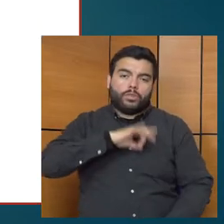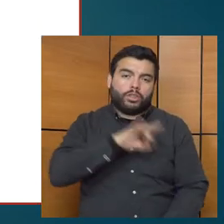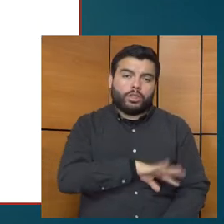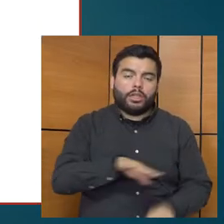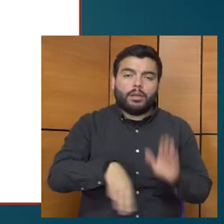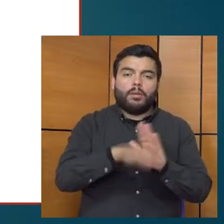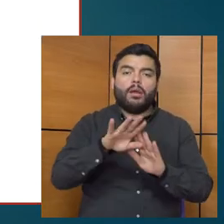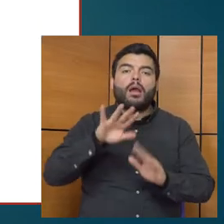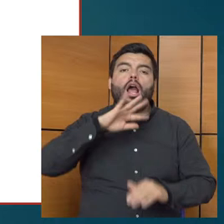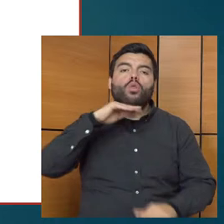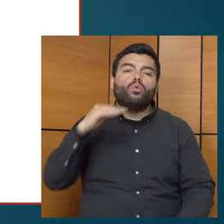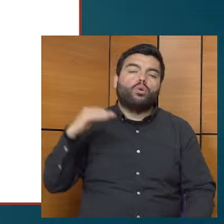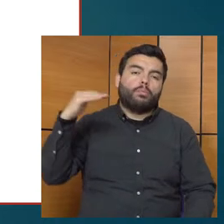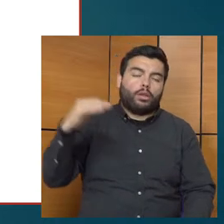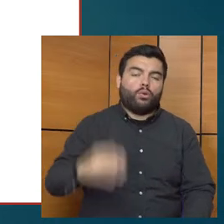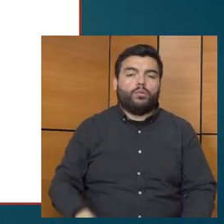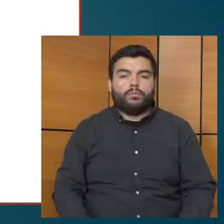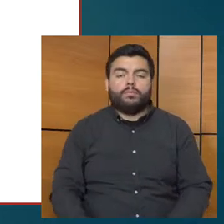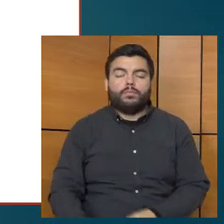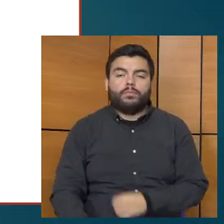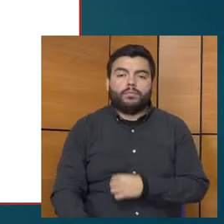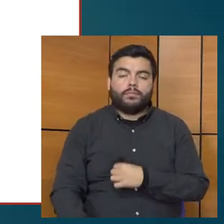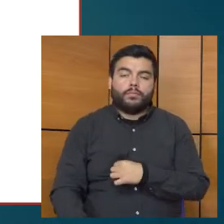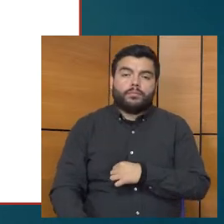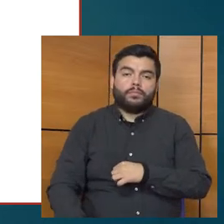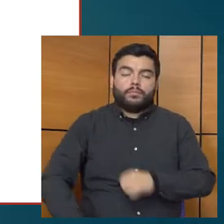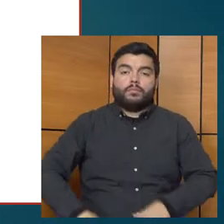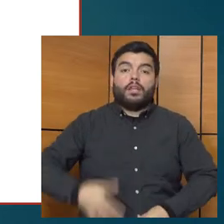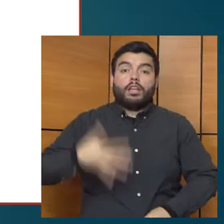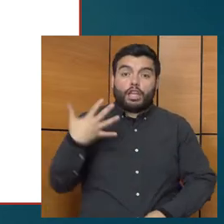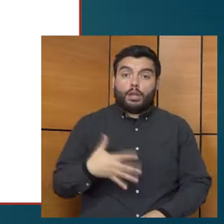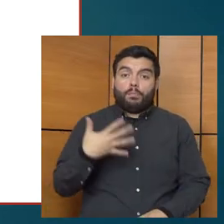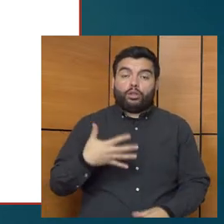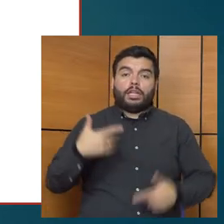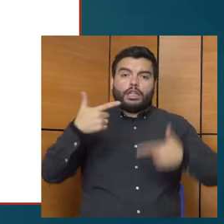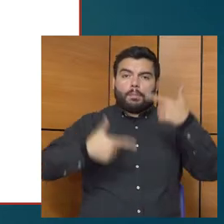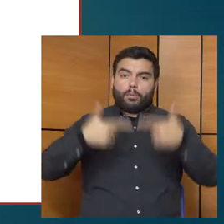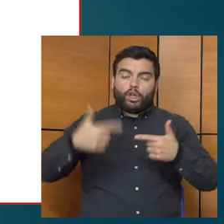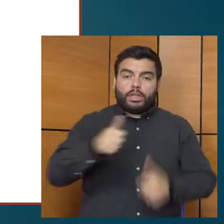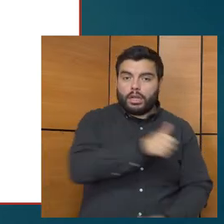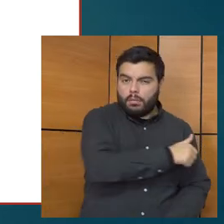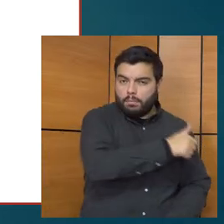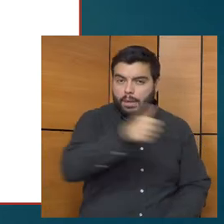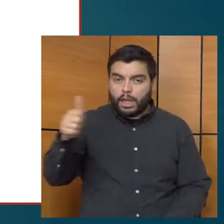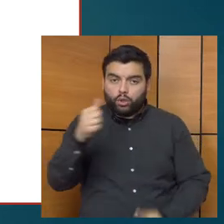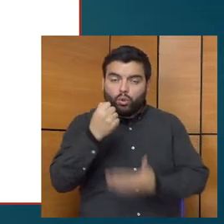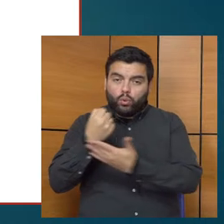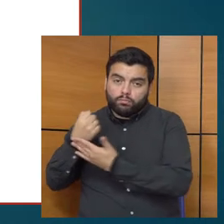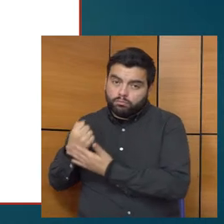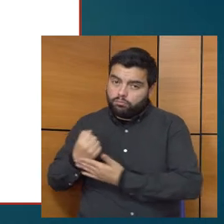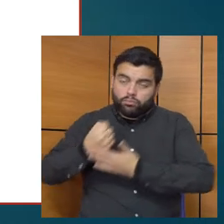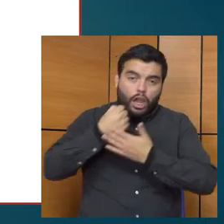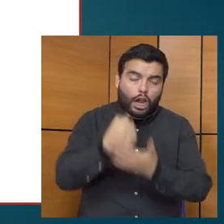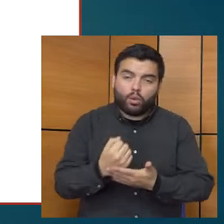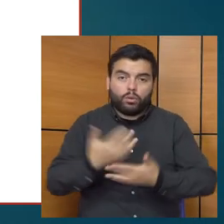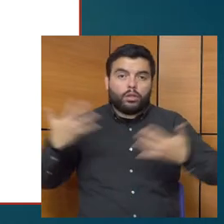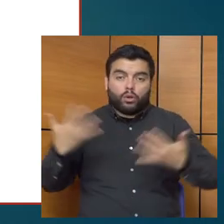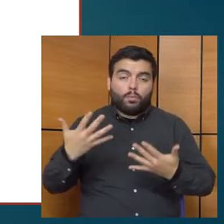Bien, también es importante pues generar políticas públicas diferenciadas que ayuden, que